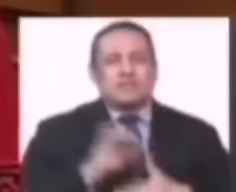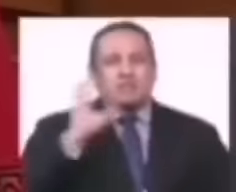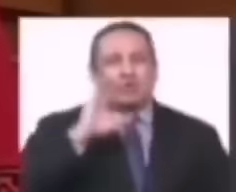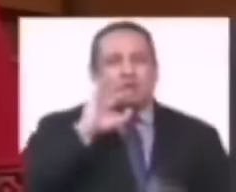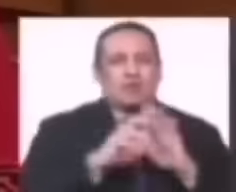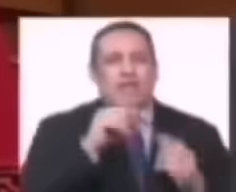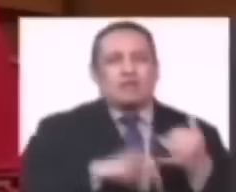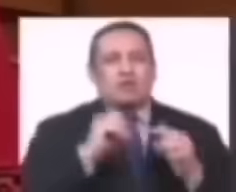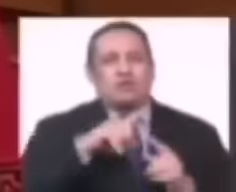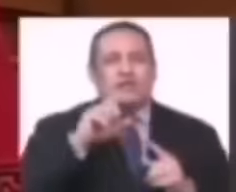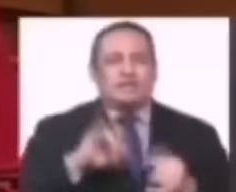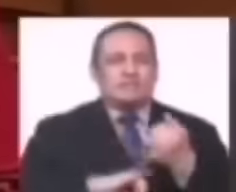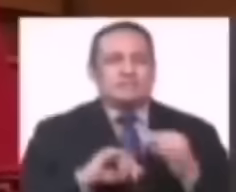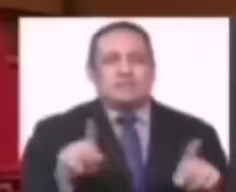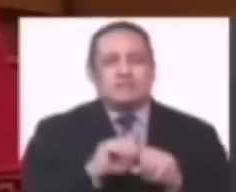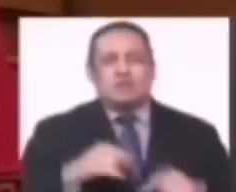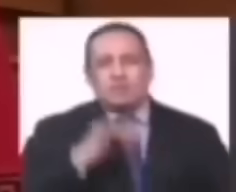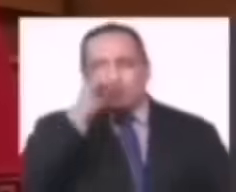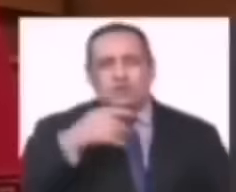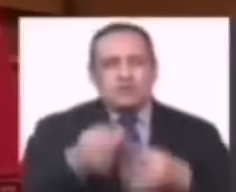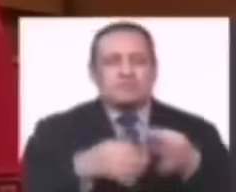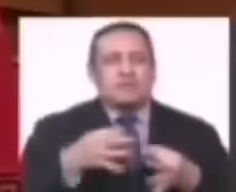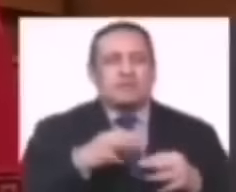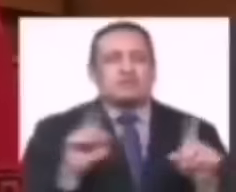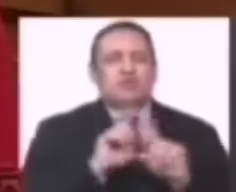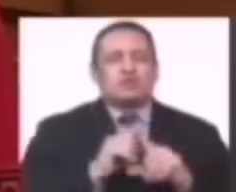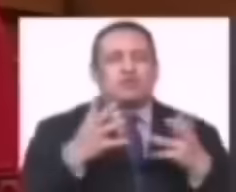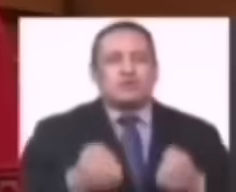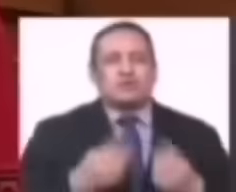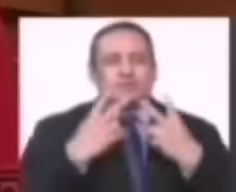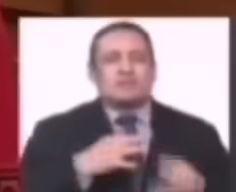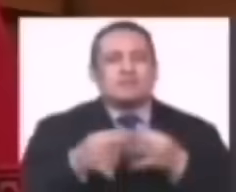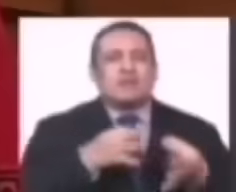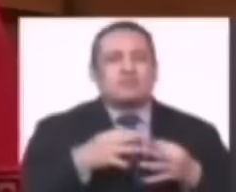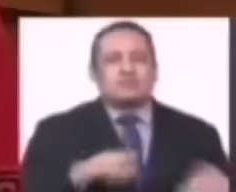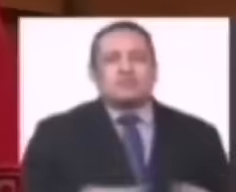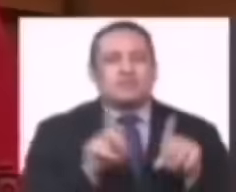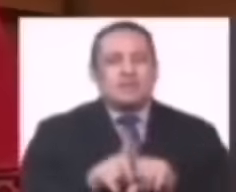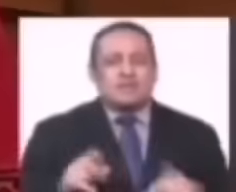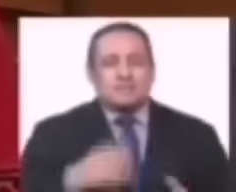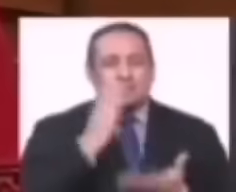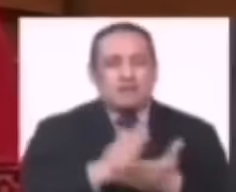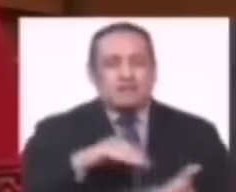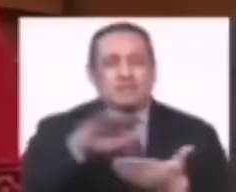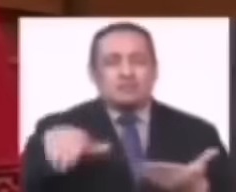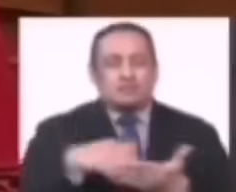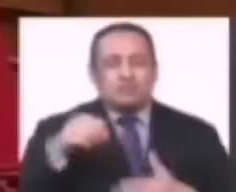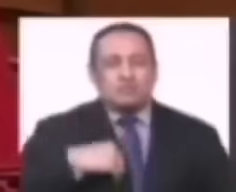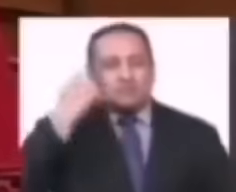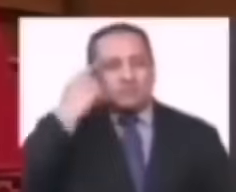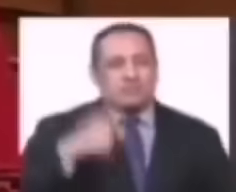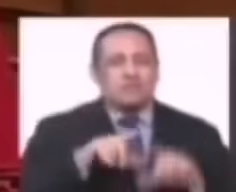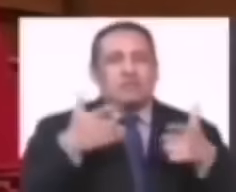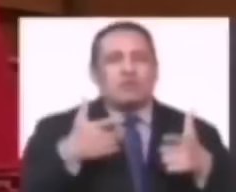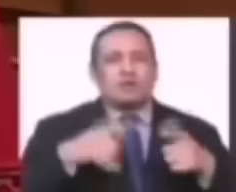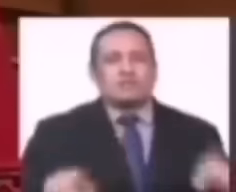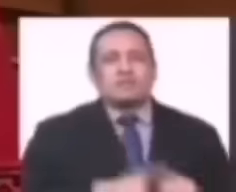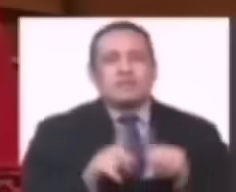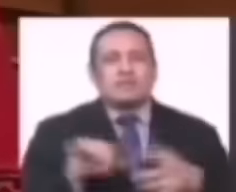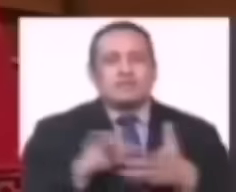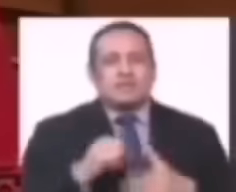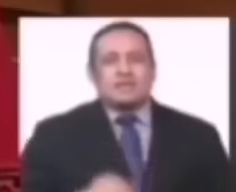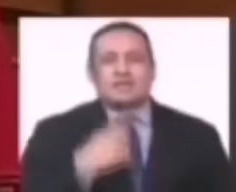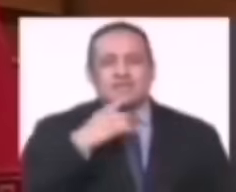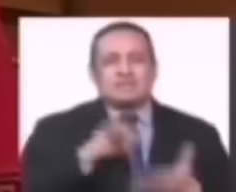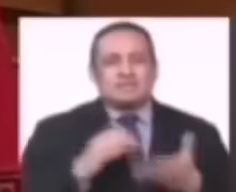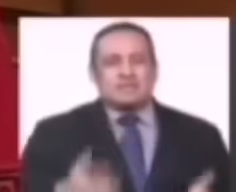los, les, en tono de burla, como se intenta señalar. Aquí lo que estoy señalando es que parte de esa lógica del lenguaje inclusivo es que se han